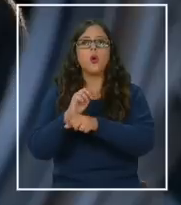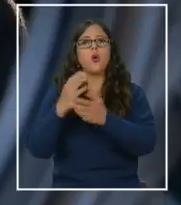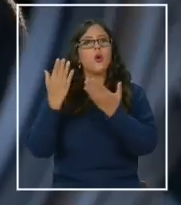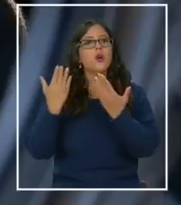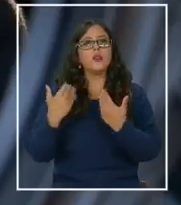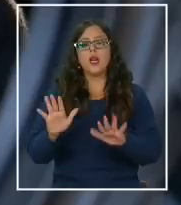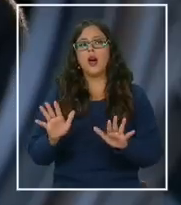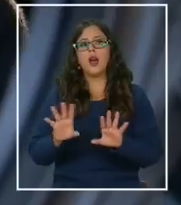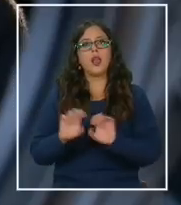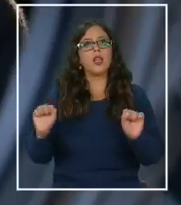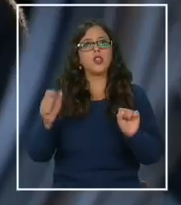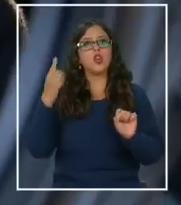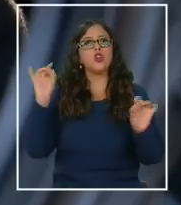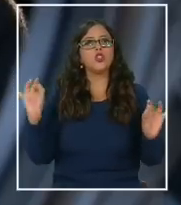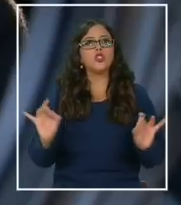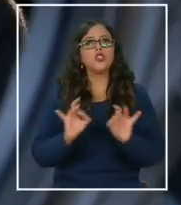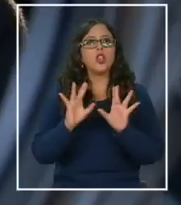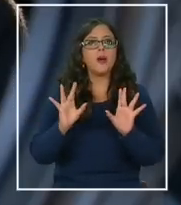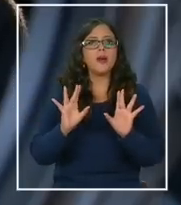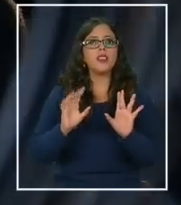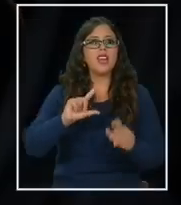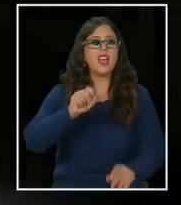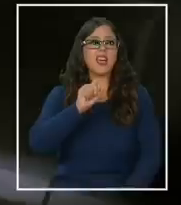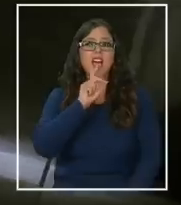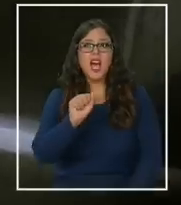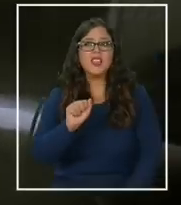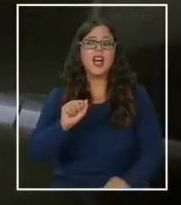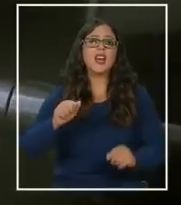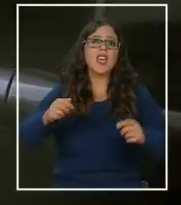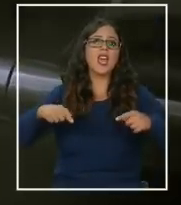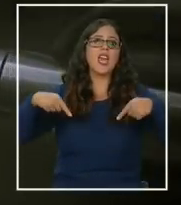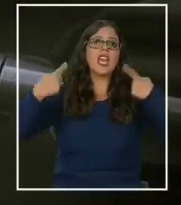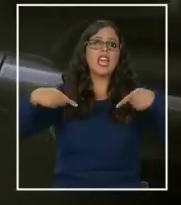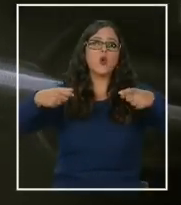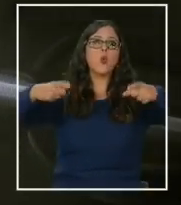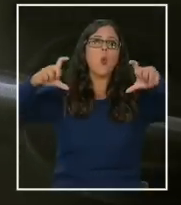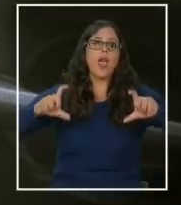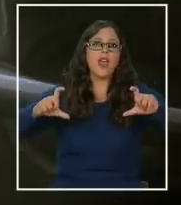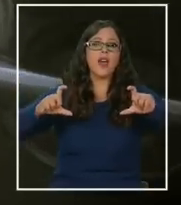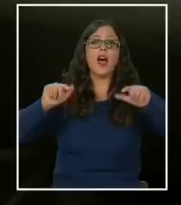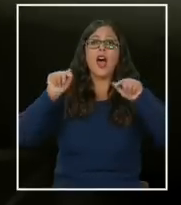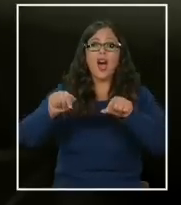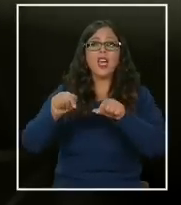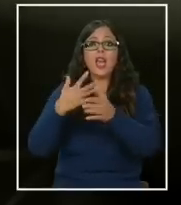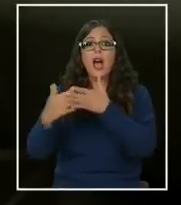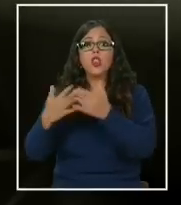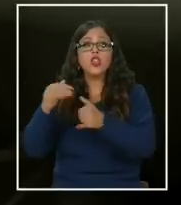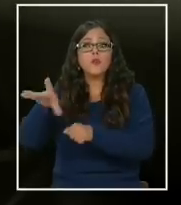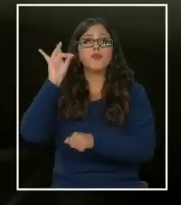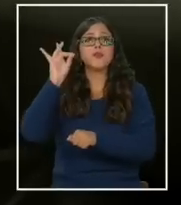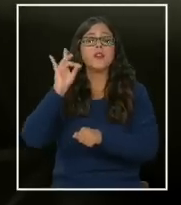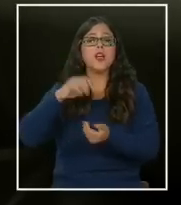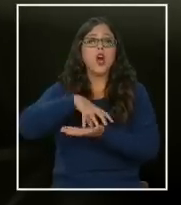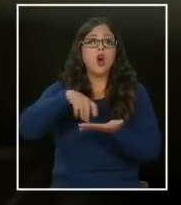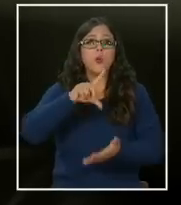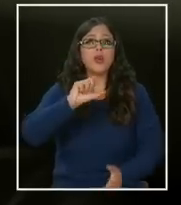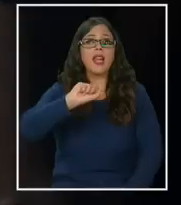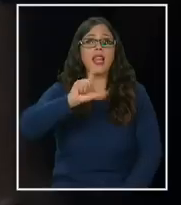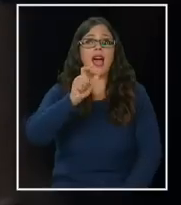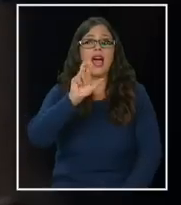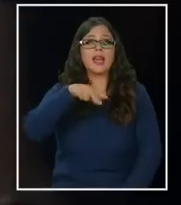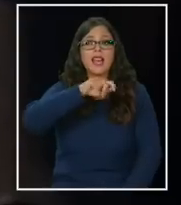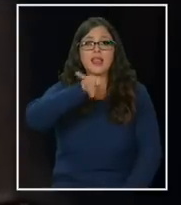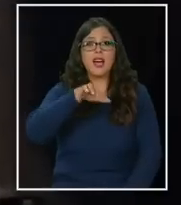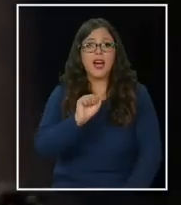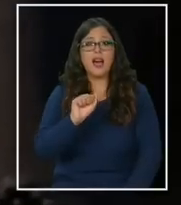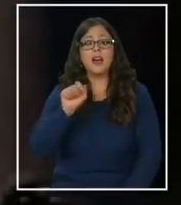Con lo único que se robaron fue la cata y la rueda de repuesto. La camioneta fue encontrada en la comuna de La Granja. Alejandro recuperó su medio de trabajo, pero